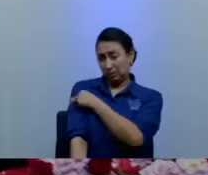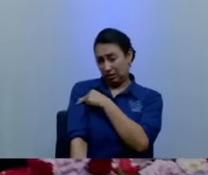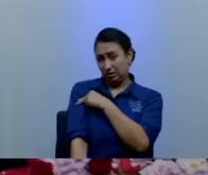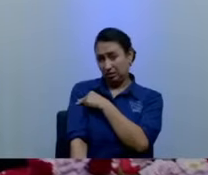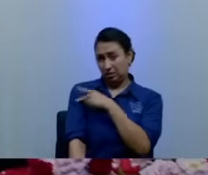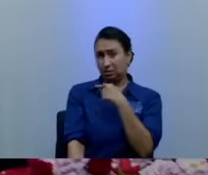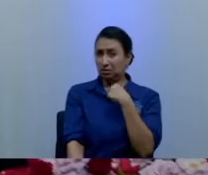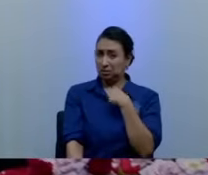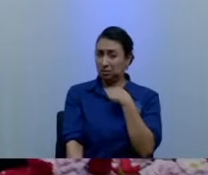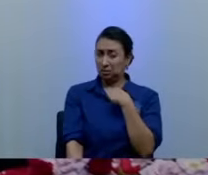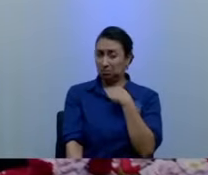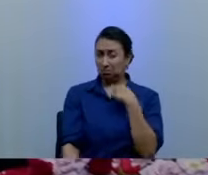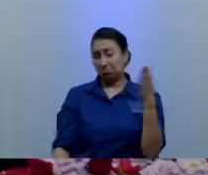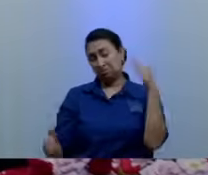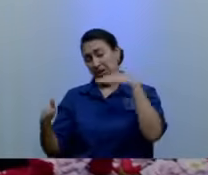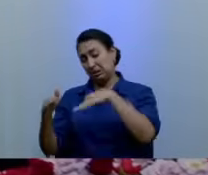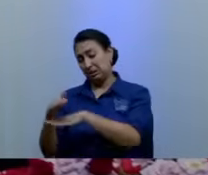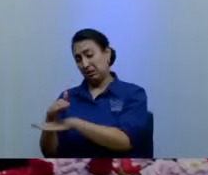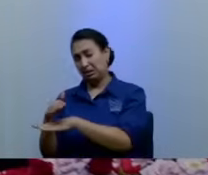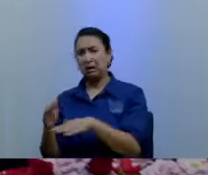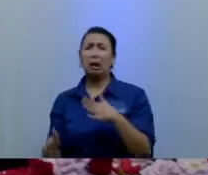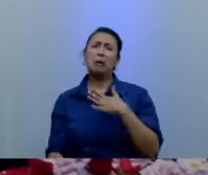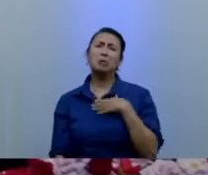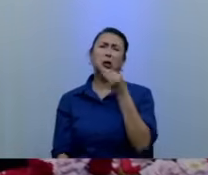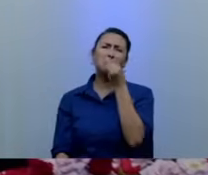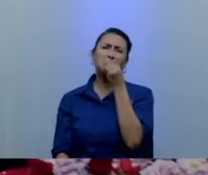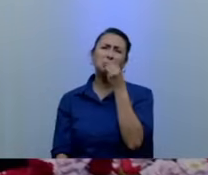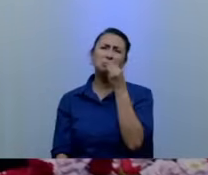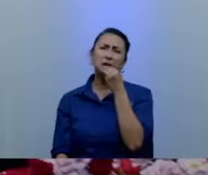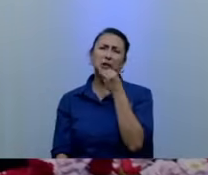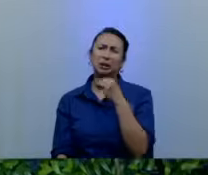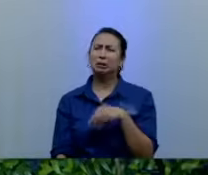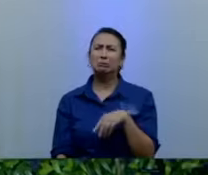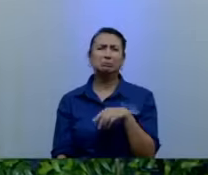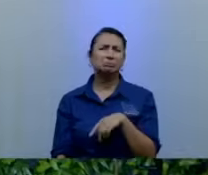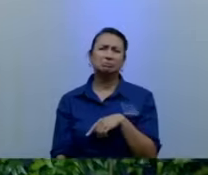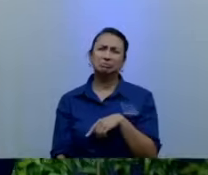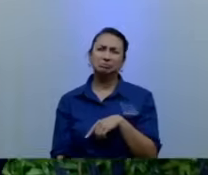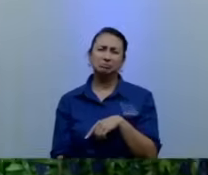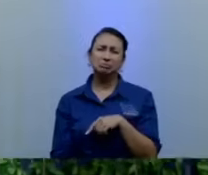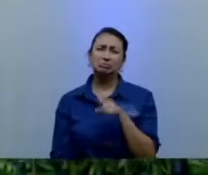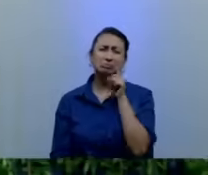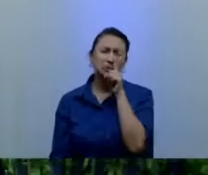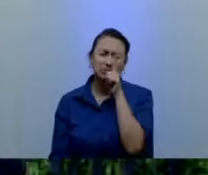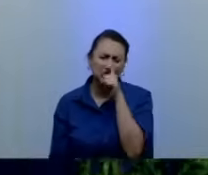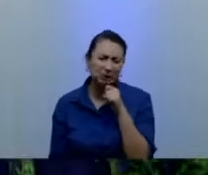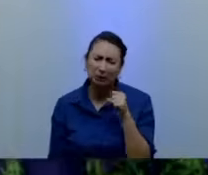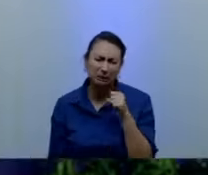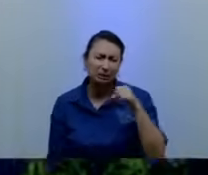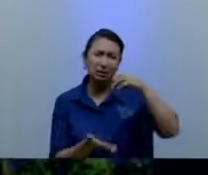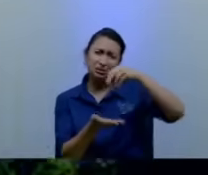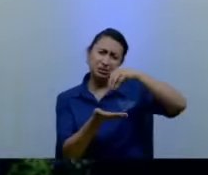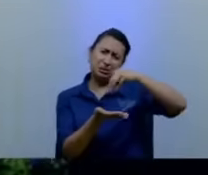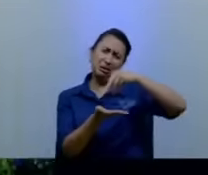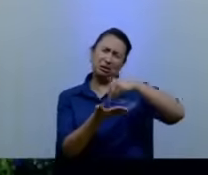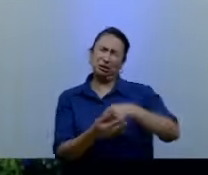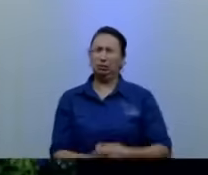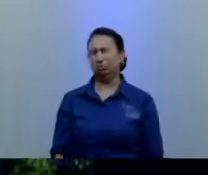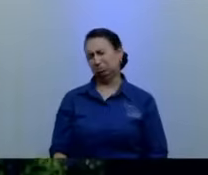¿va? Y no le echaban sal, hermano. Y ni modo, yo asustado que tal vez no iba a regresar,